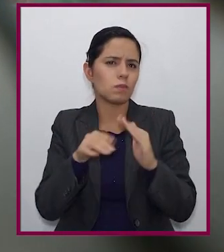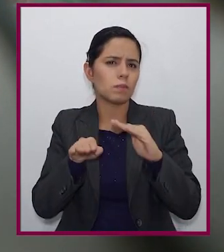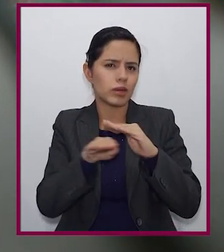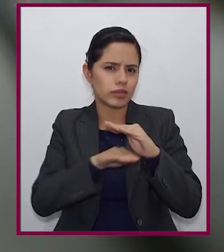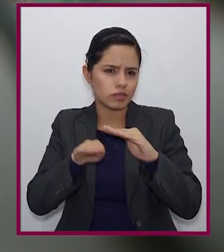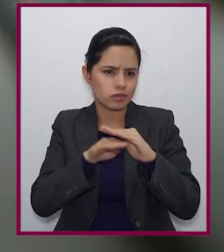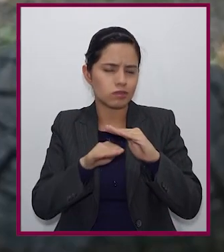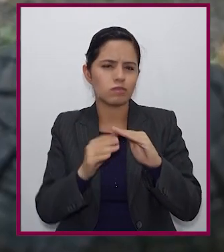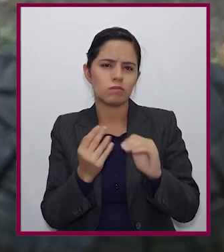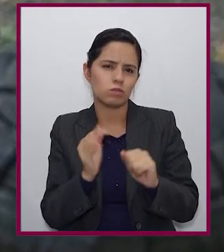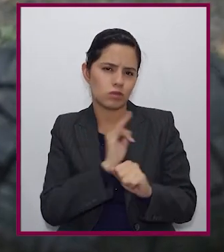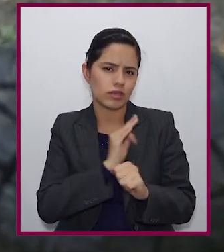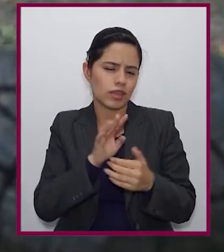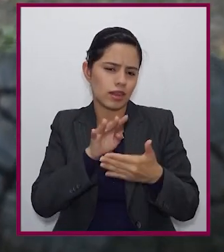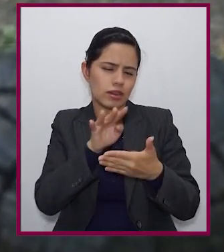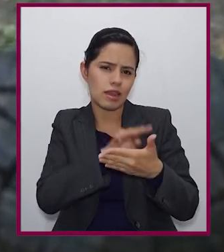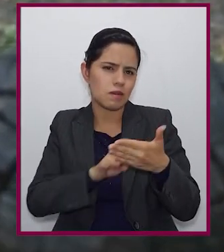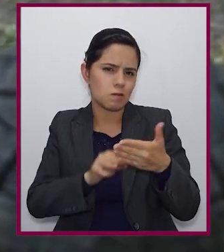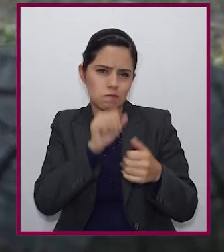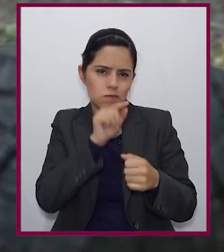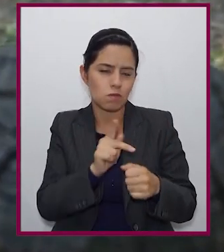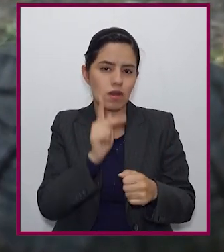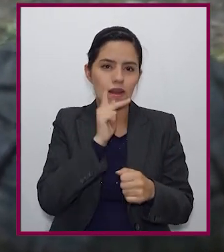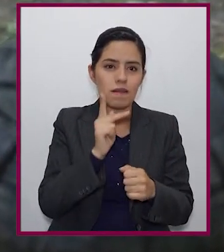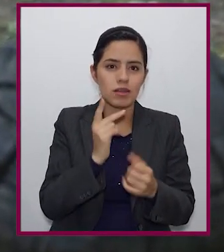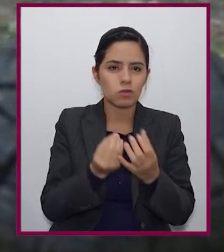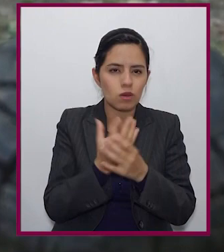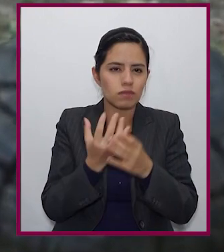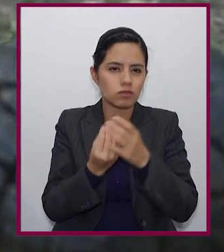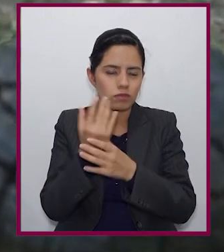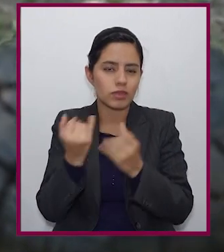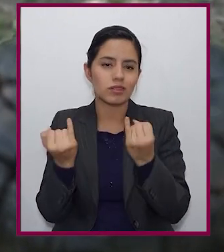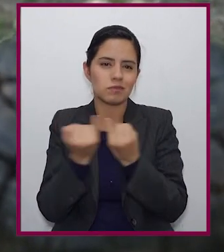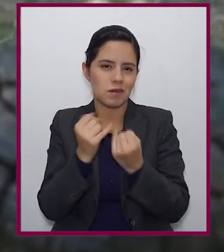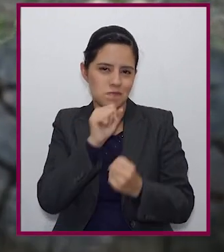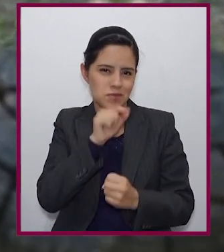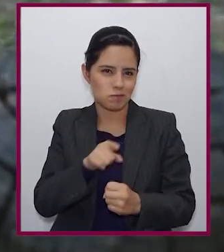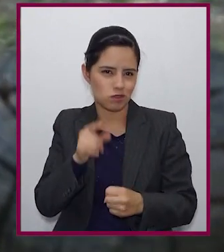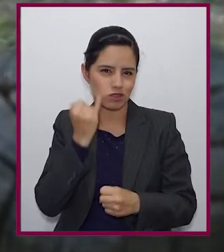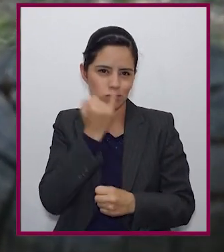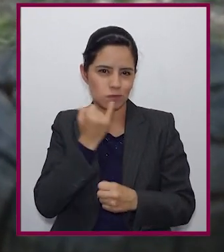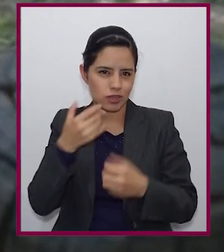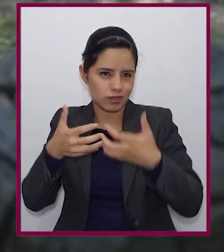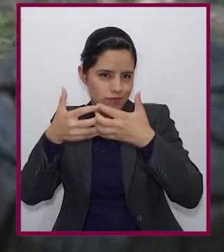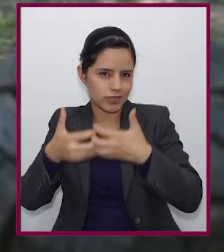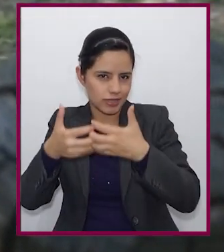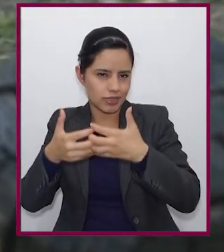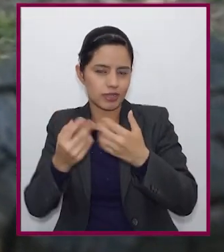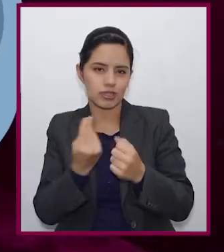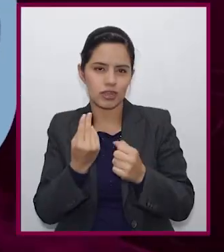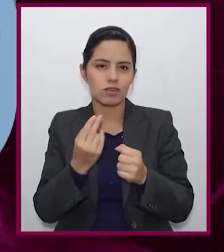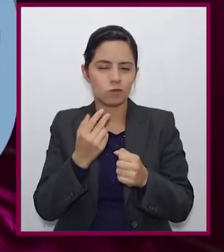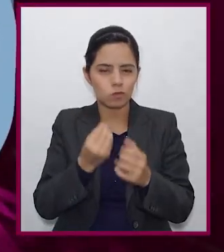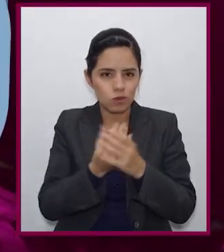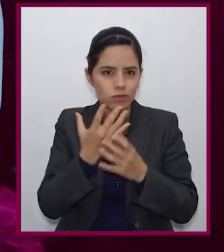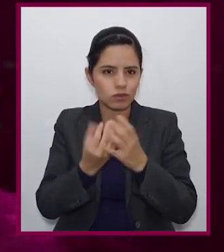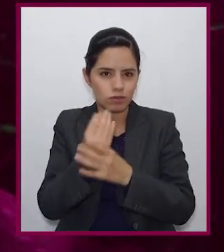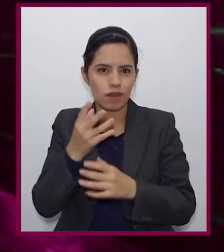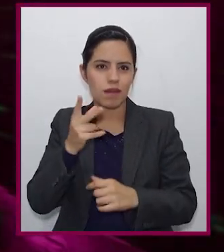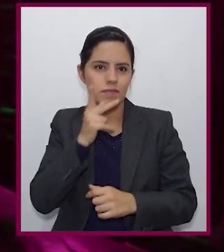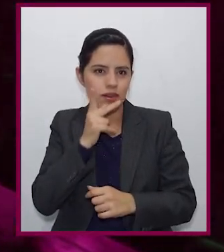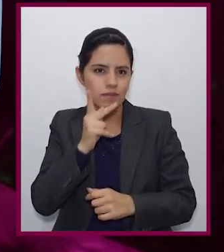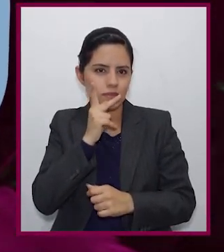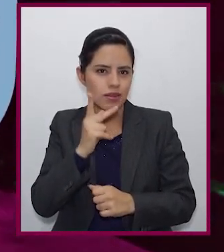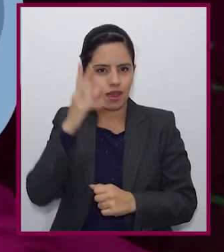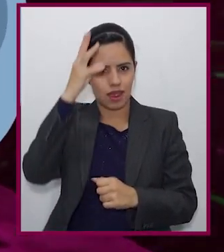por supuesto leer para aprender nuevas palabras y las reglas de ese lenguaje. Hay que aprender esos comandos e instrucciones y